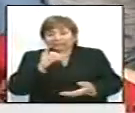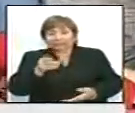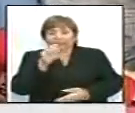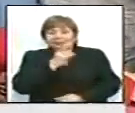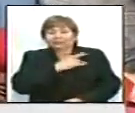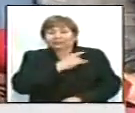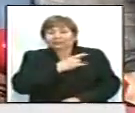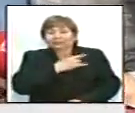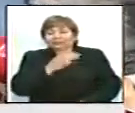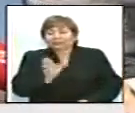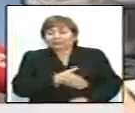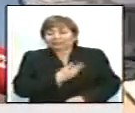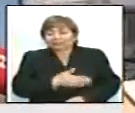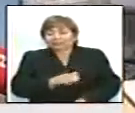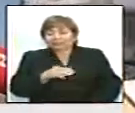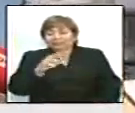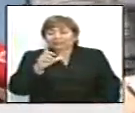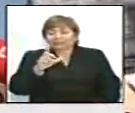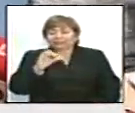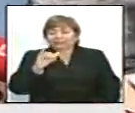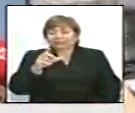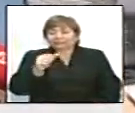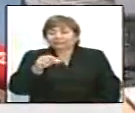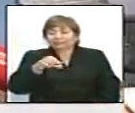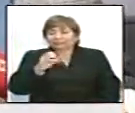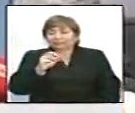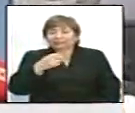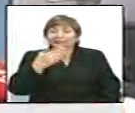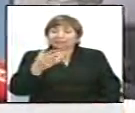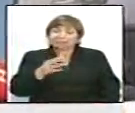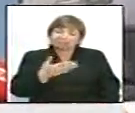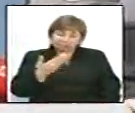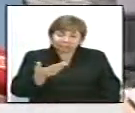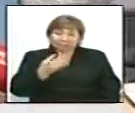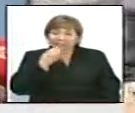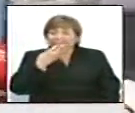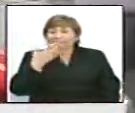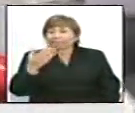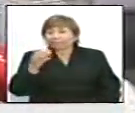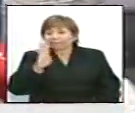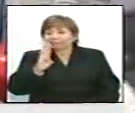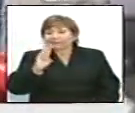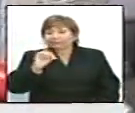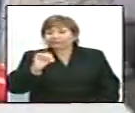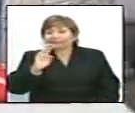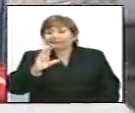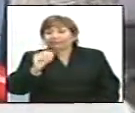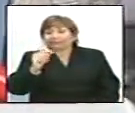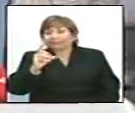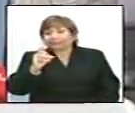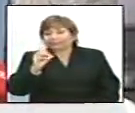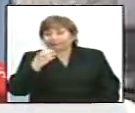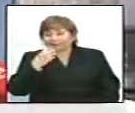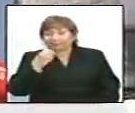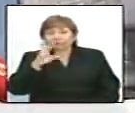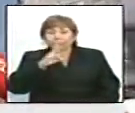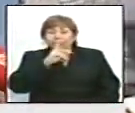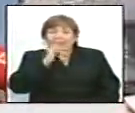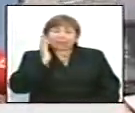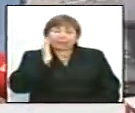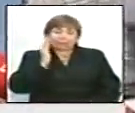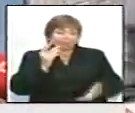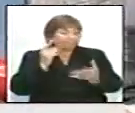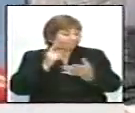Universidad Nacional de Música, Lidia Junk, confirmó que Rodolfo Vázquez está becado y que depende de su padre comenzar a